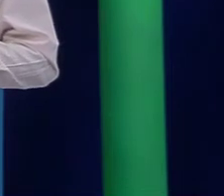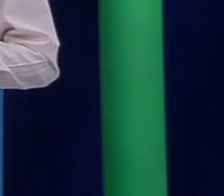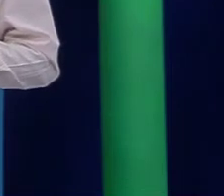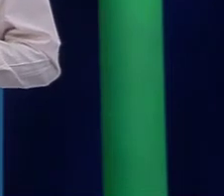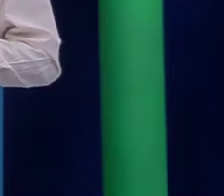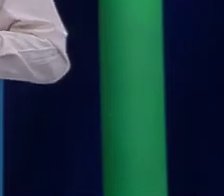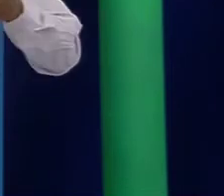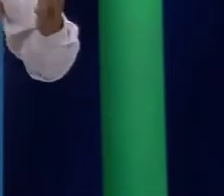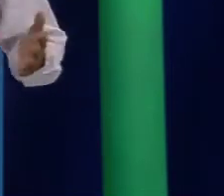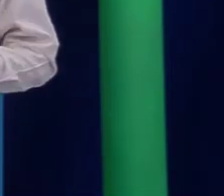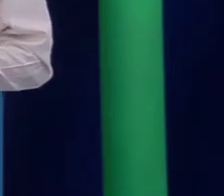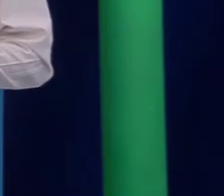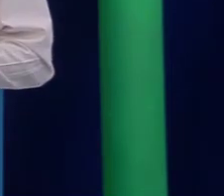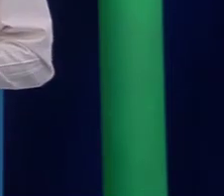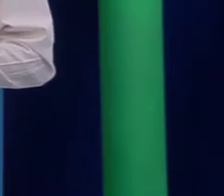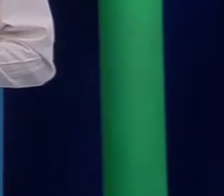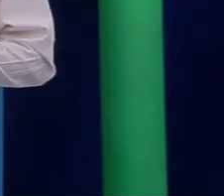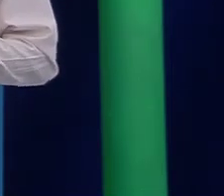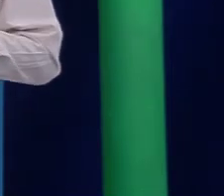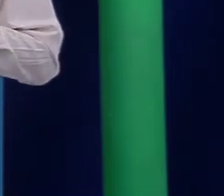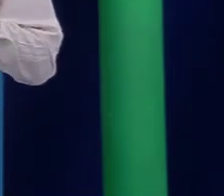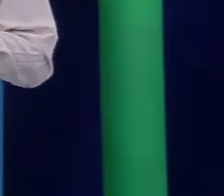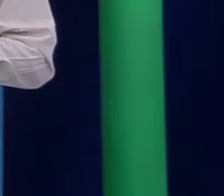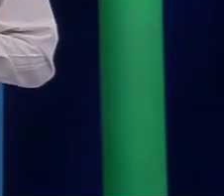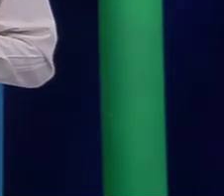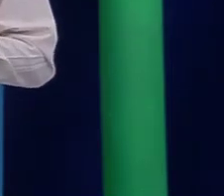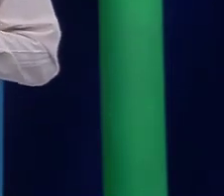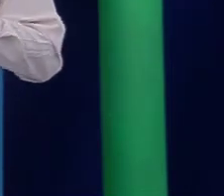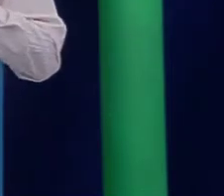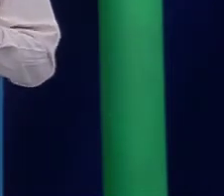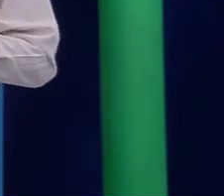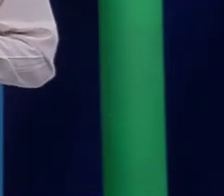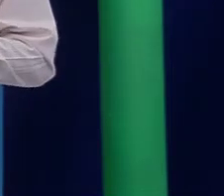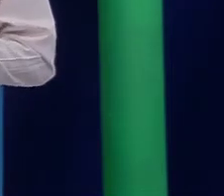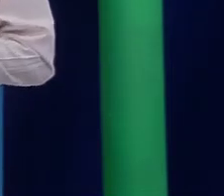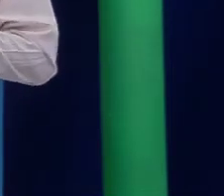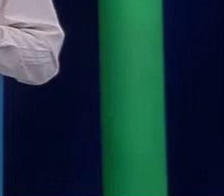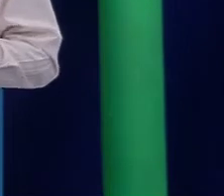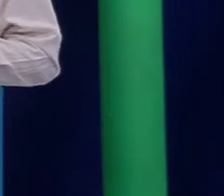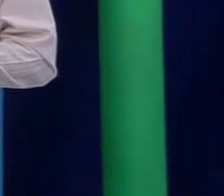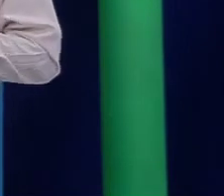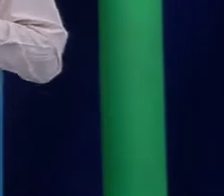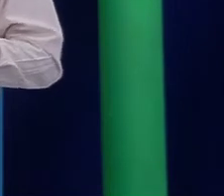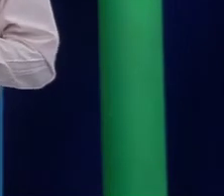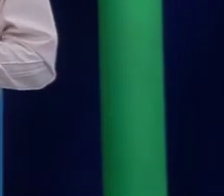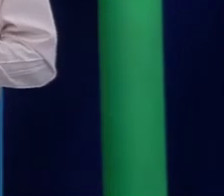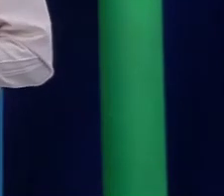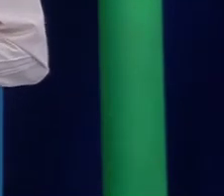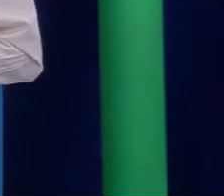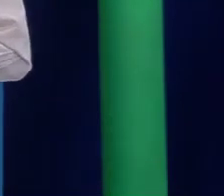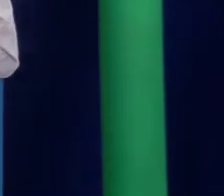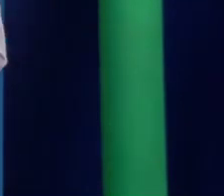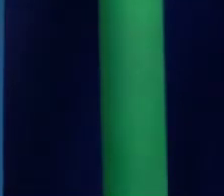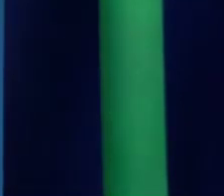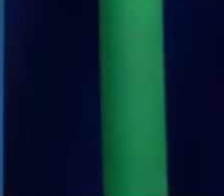shishiwil yoikinomi tazimes huamachitas huamachitos lente